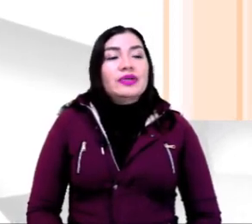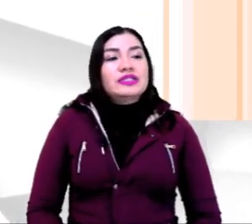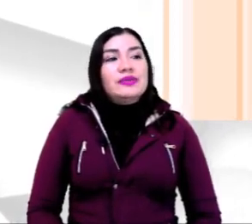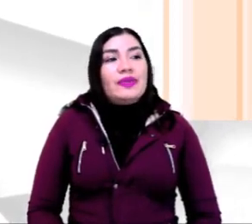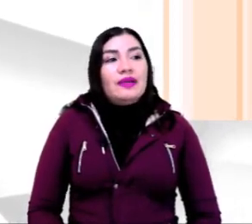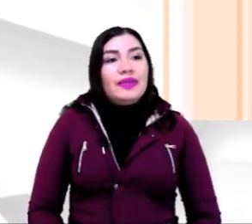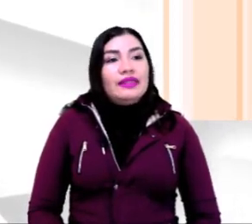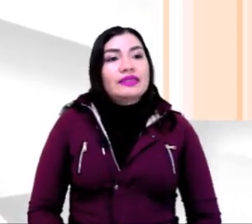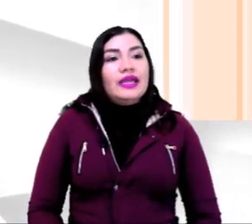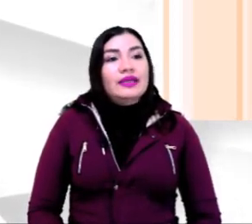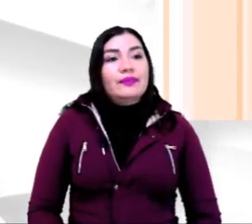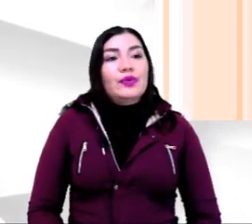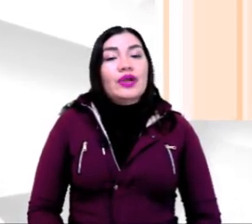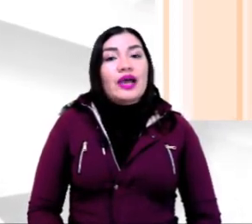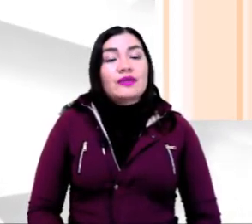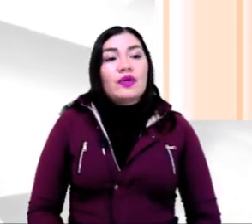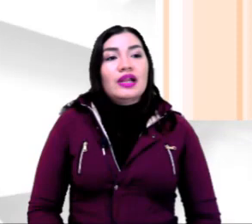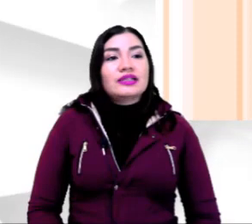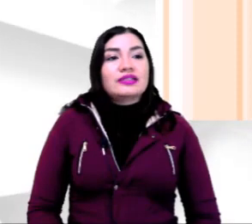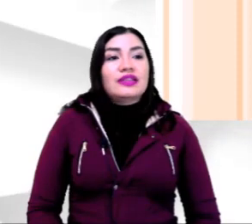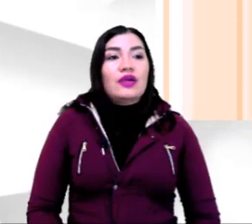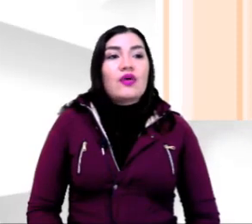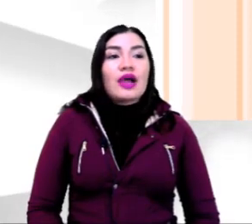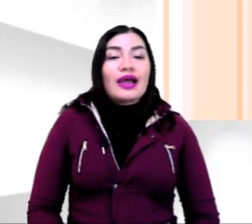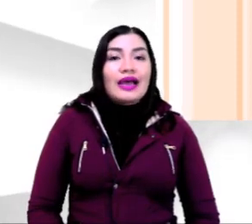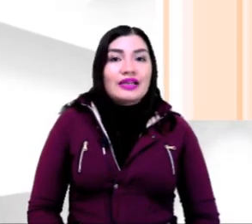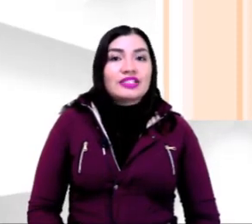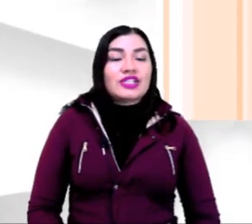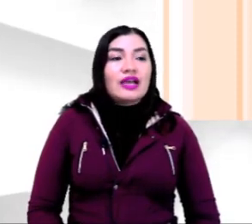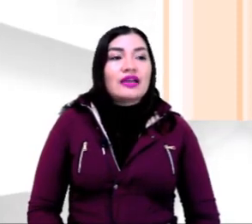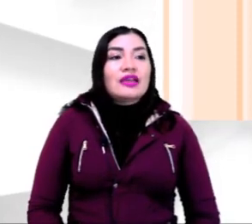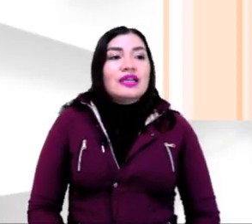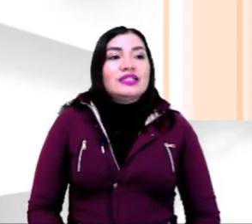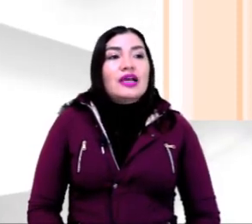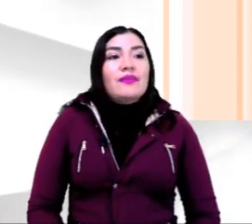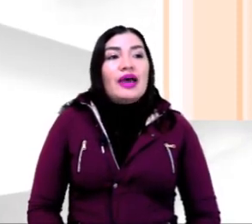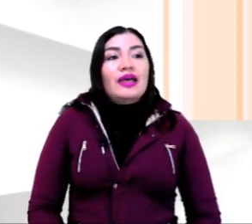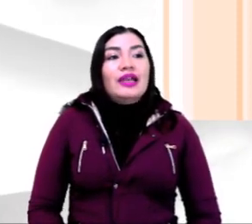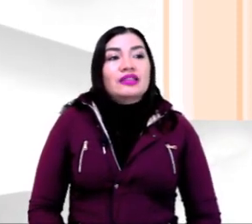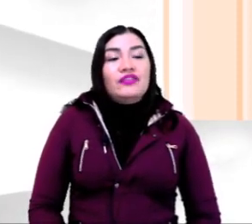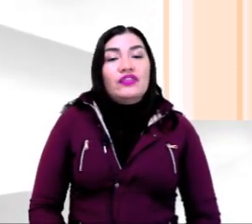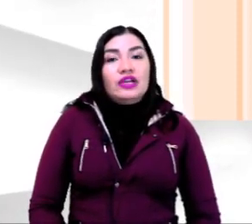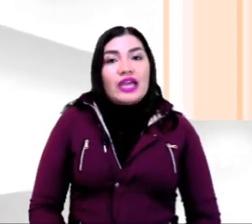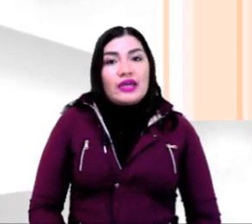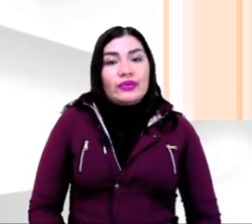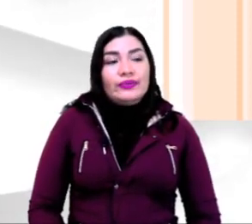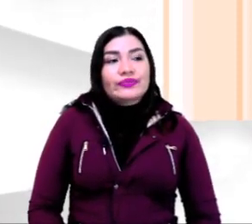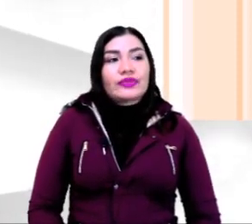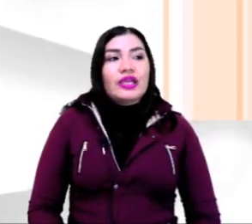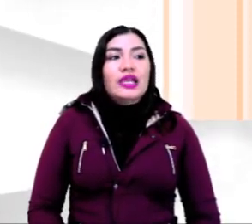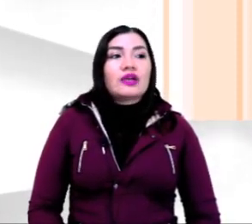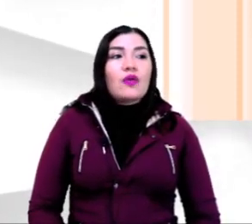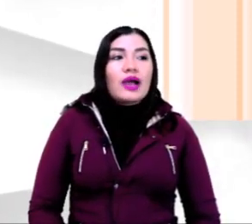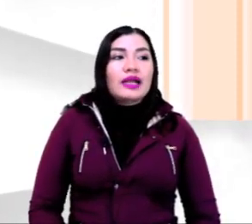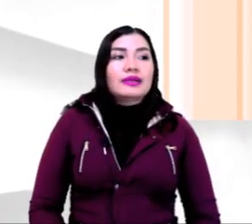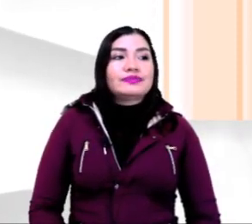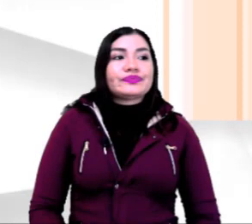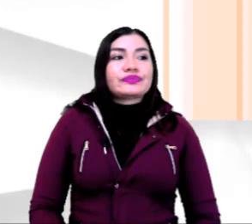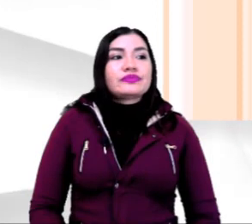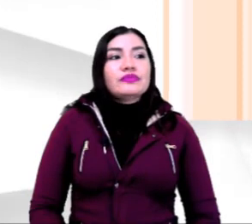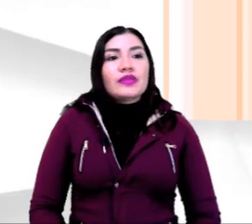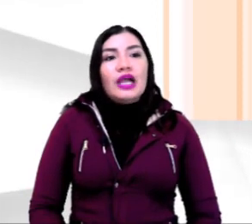formado principalmente por árboles de hoja ancha llamada latifoliado, el